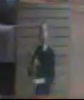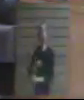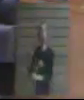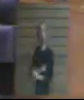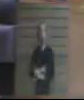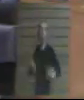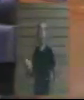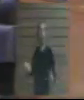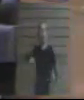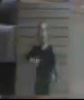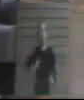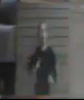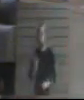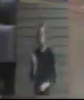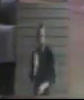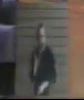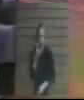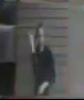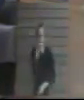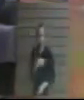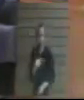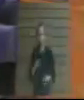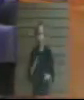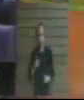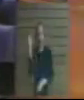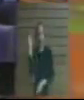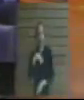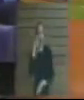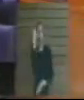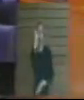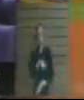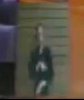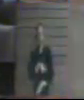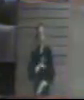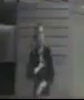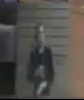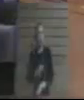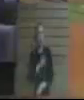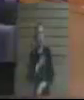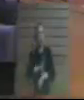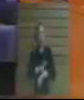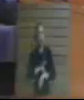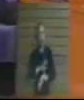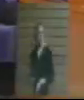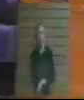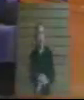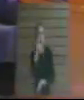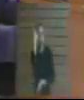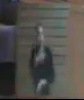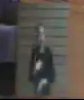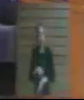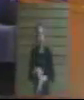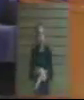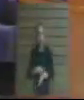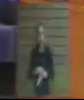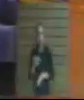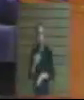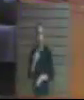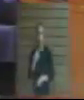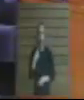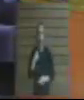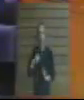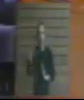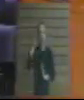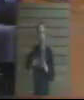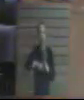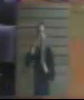que ustedes lo saben desde el minuto uno. Desde el minuto uno. ¿A que sí, señor consejero? a que usted sabe que este gobierno tiene que cumplir la regla de